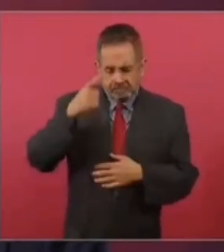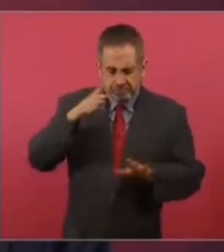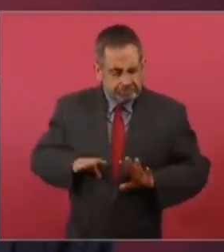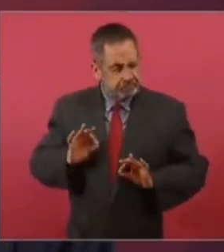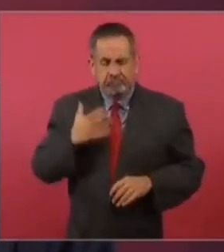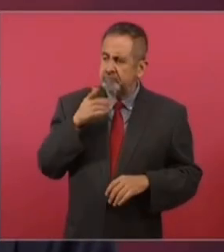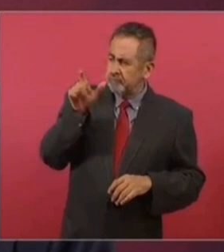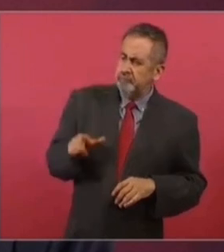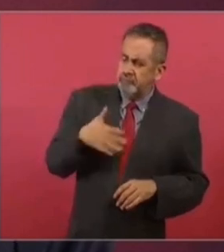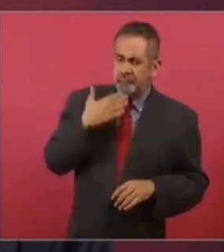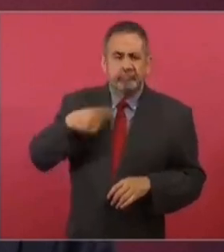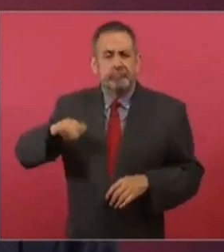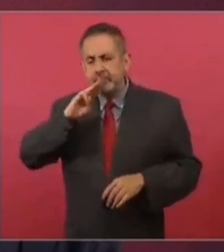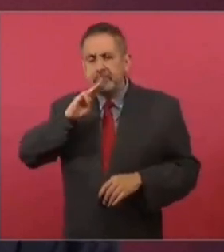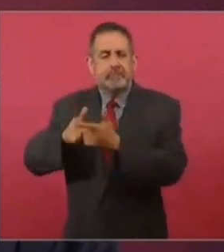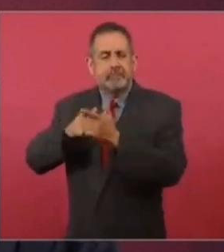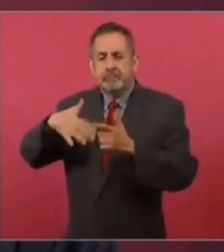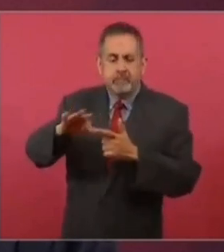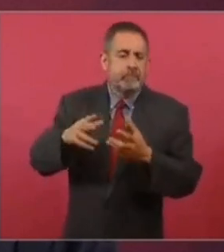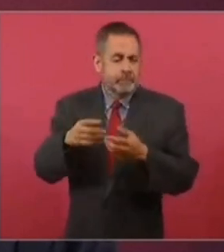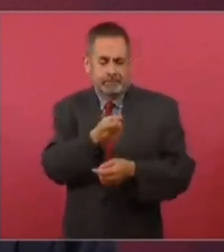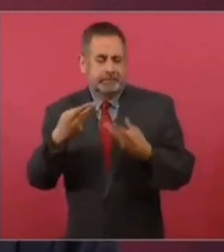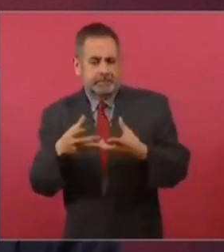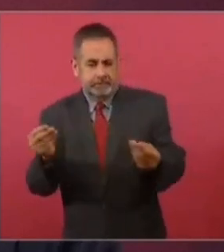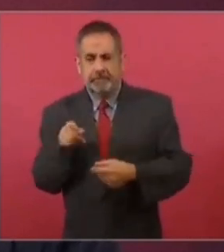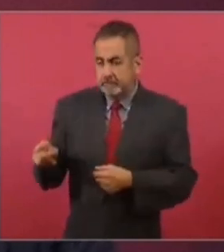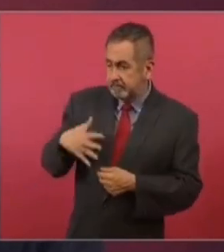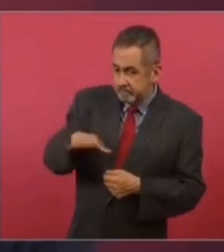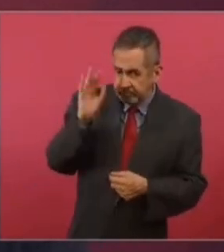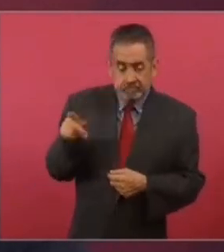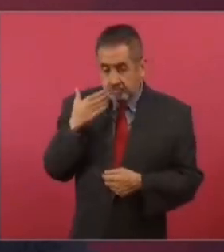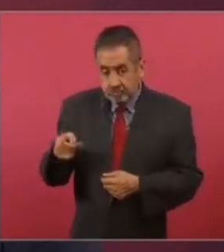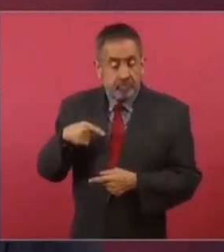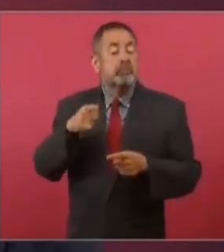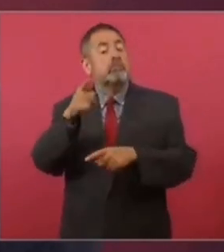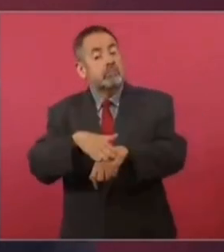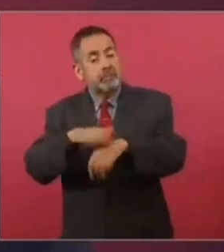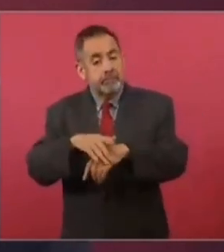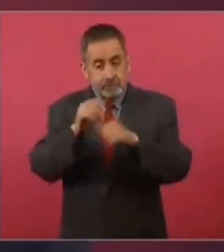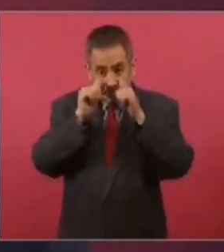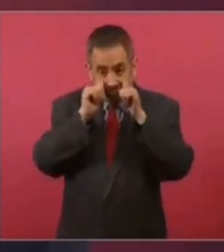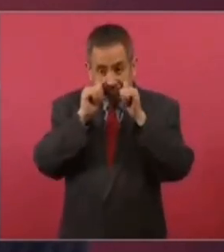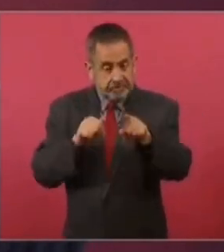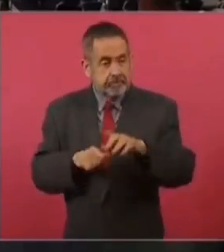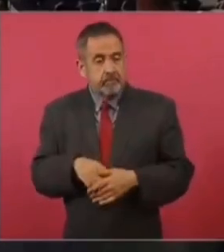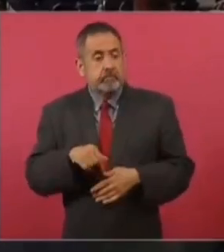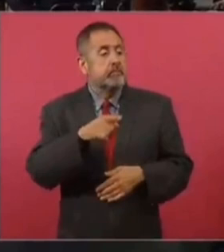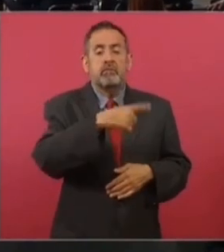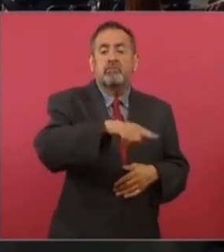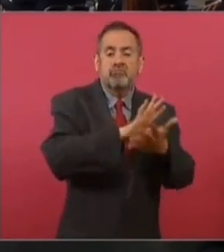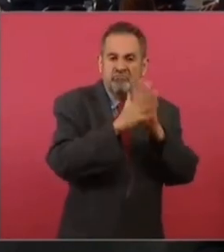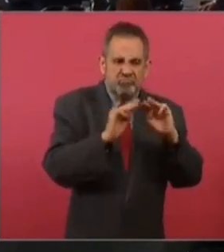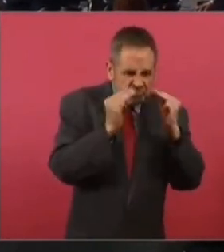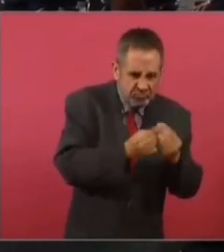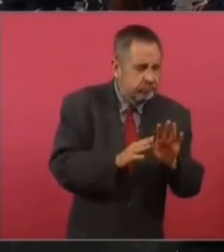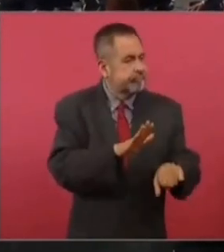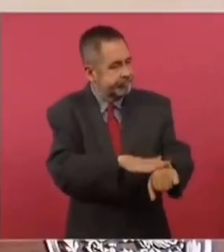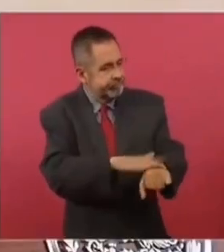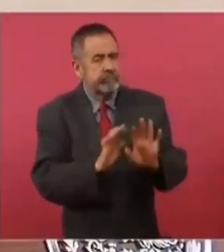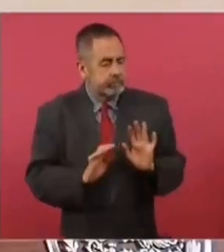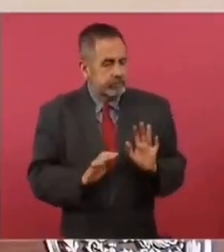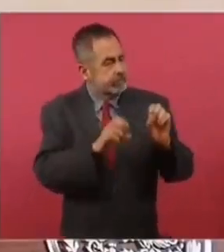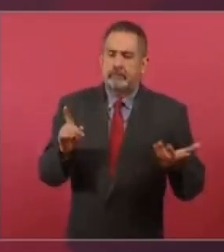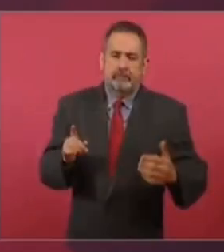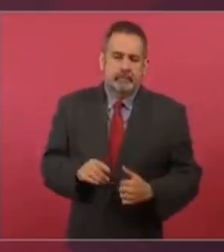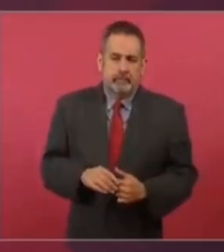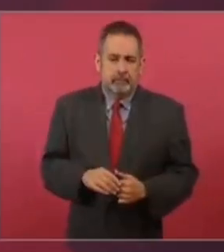actitud de las madres de los desaparecidos y también que escuchen los que se dedican a la delincuencia, nada más que nosotros